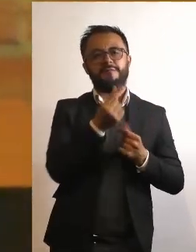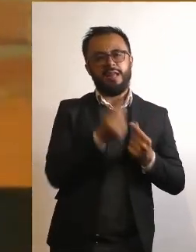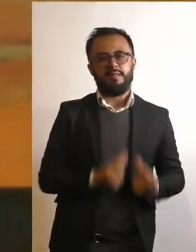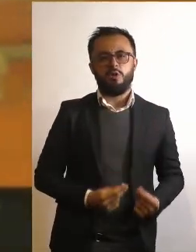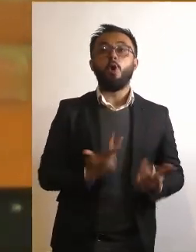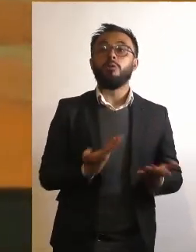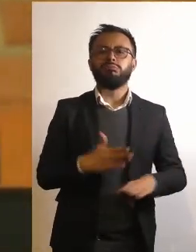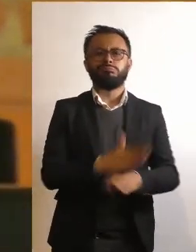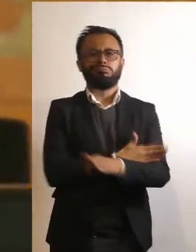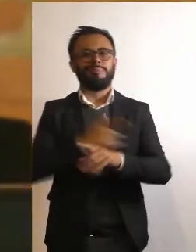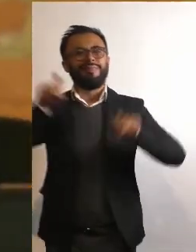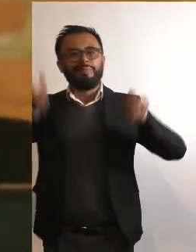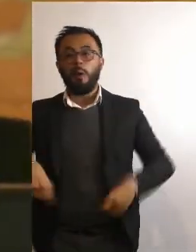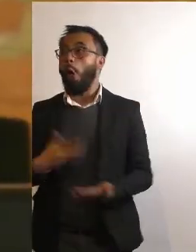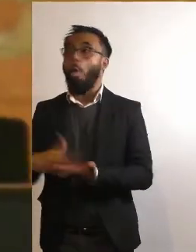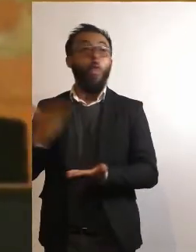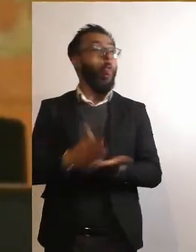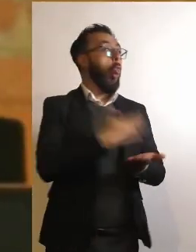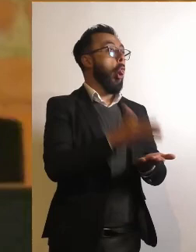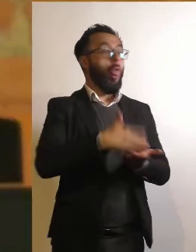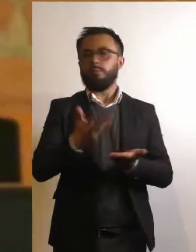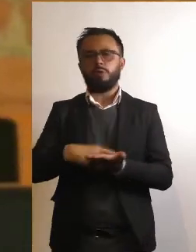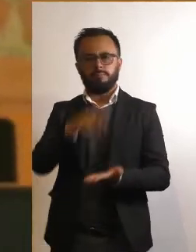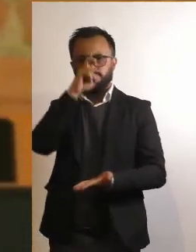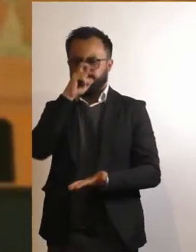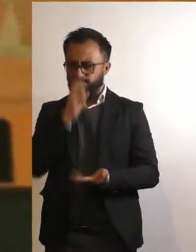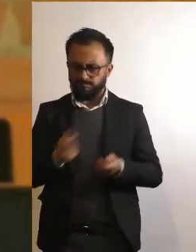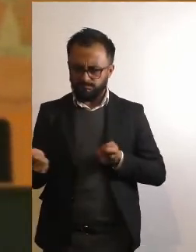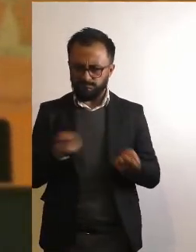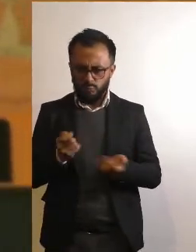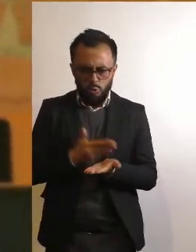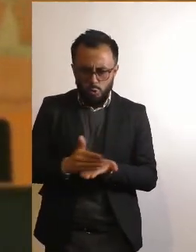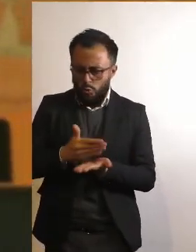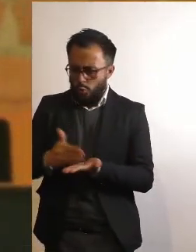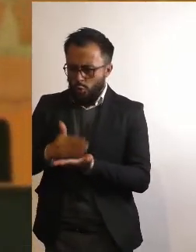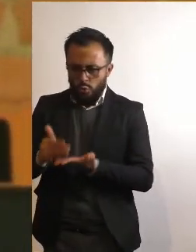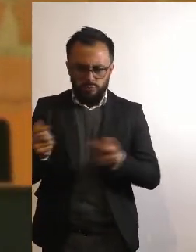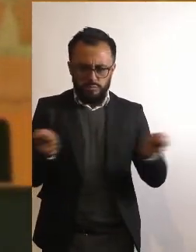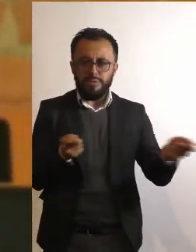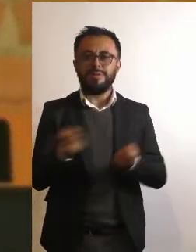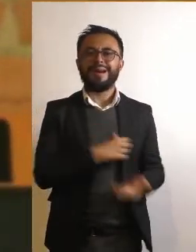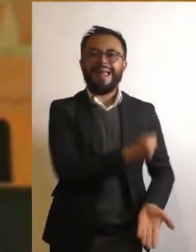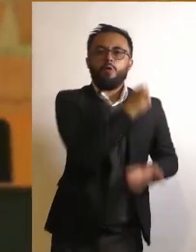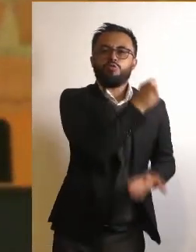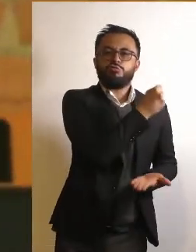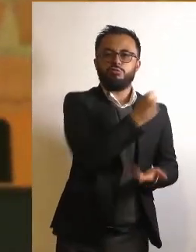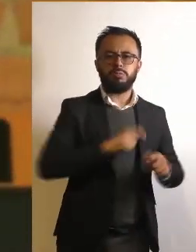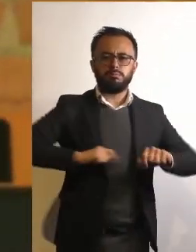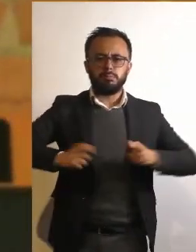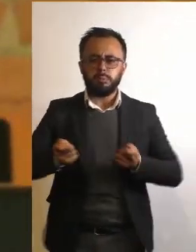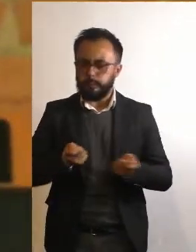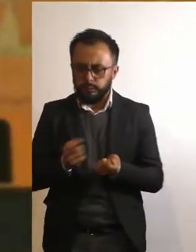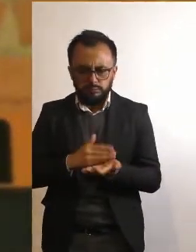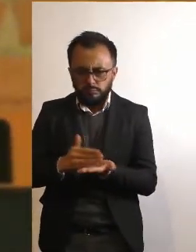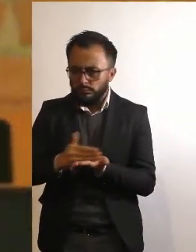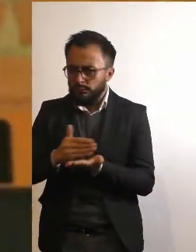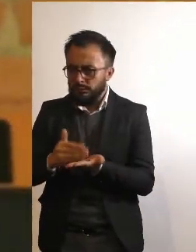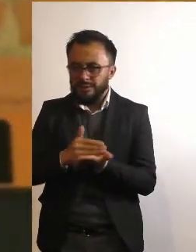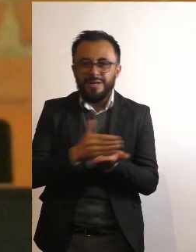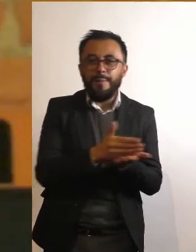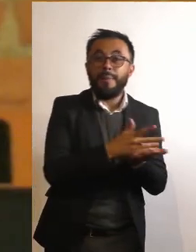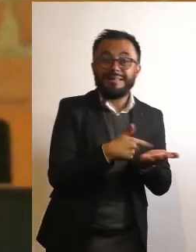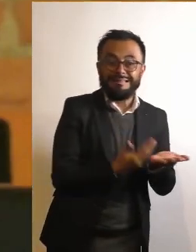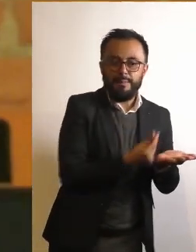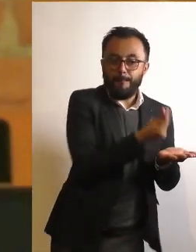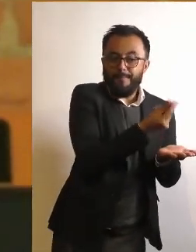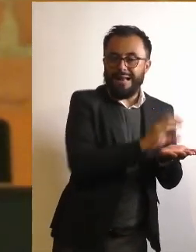recursos, que permiten apalancar en todos los aspectos las funciones misionales